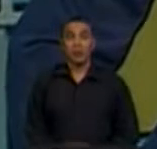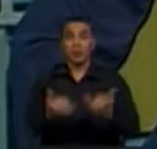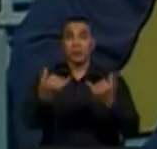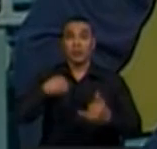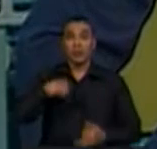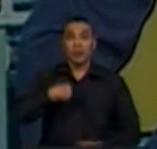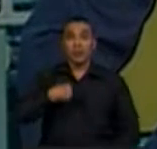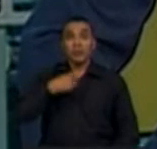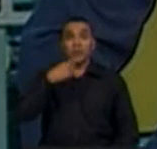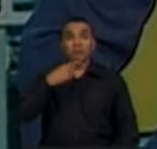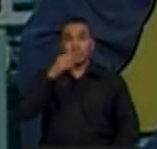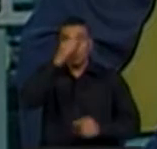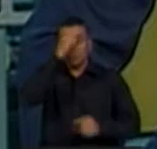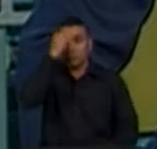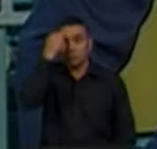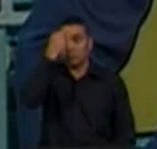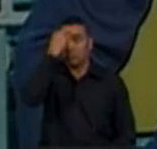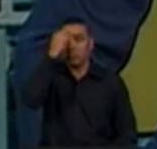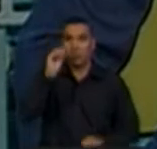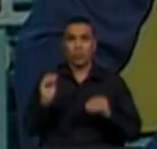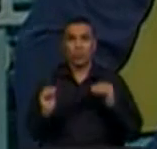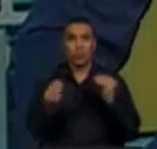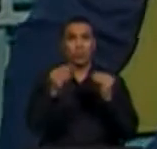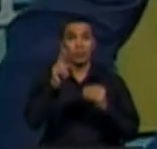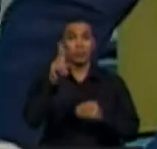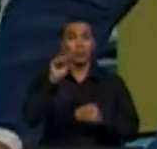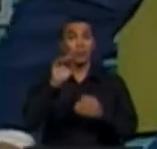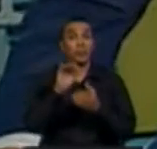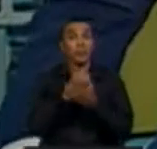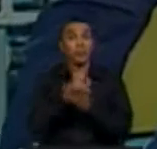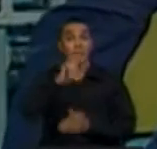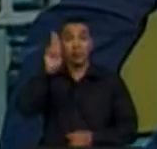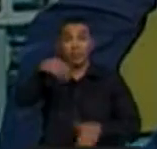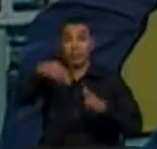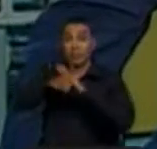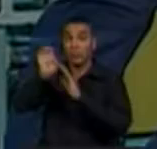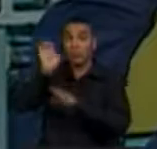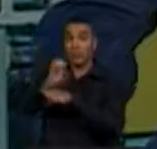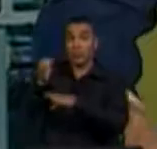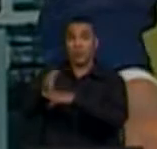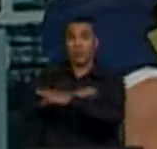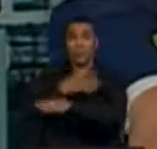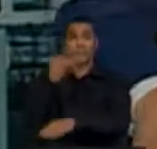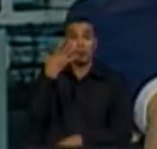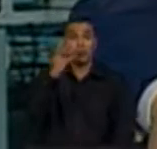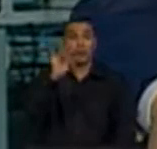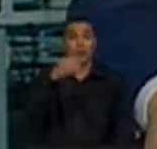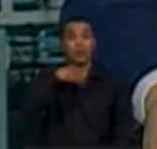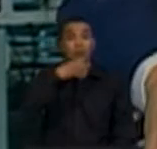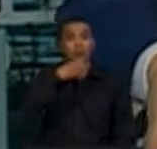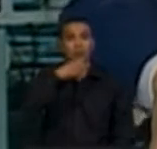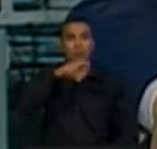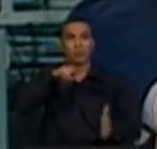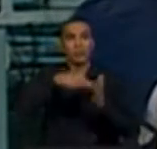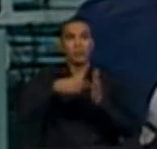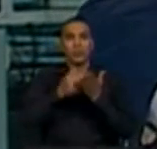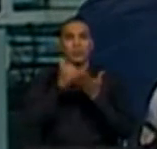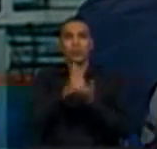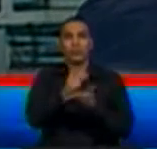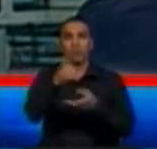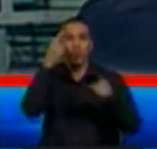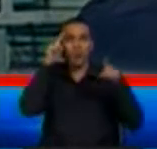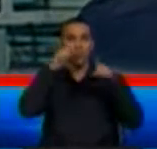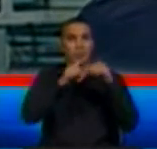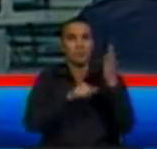Amigos, en Rumichaca, infantes, adolescentes y parejas de venezolanos que entraron a Ecuador antes del 18 de agosto se benefician de un